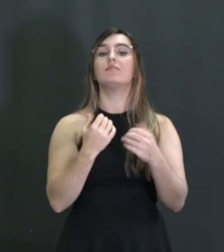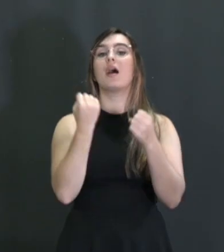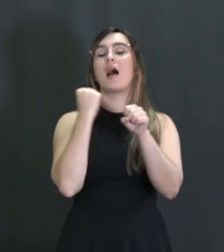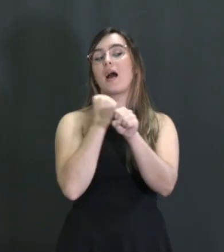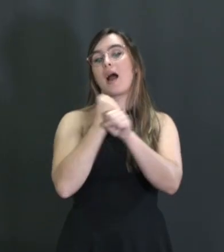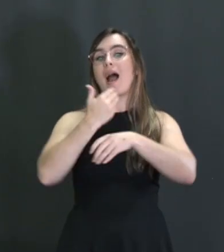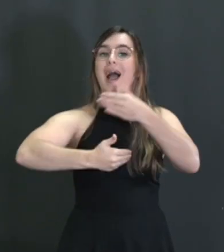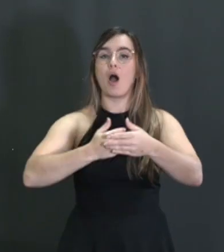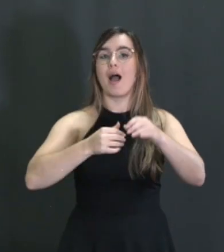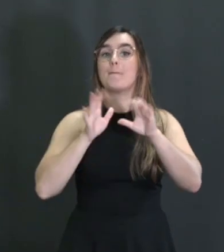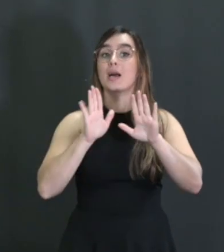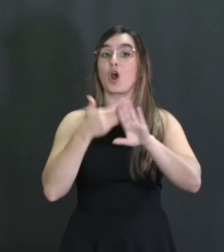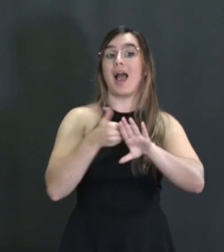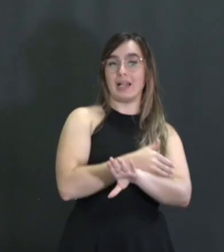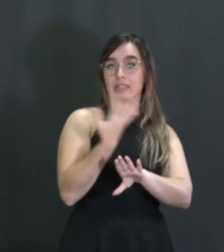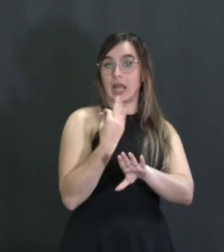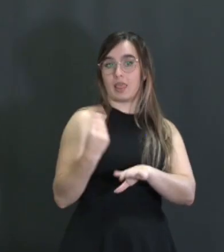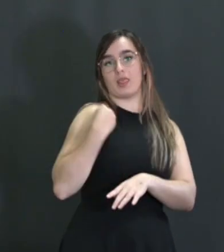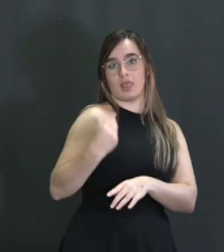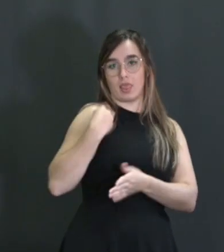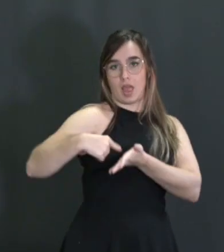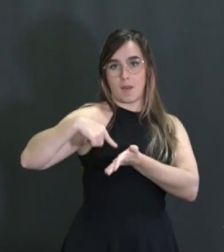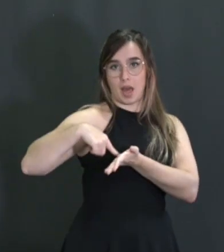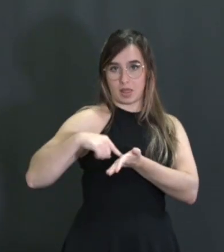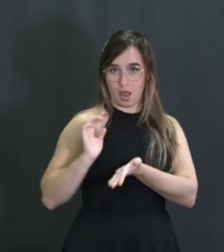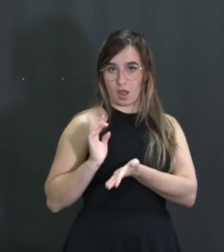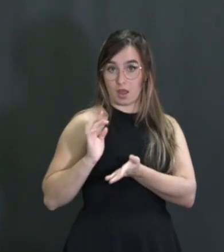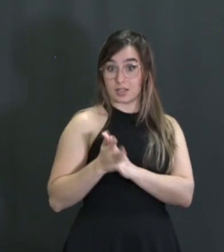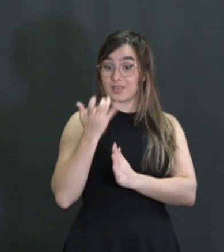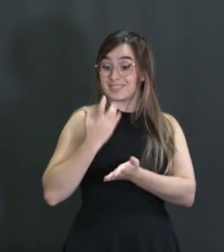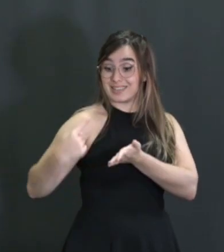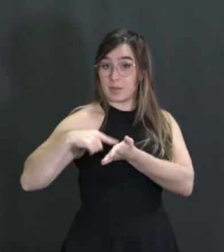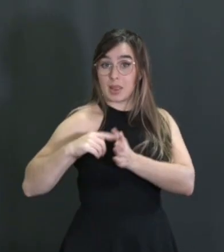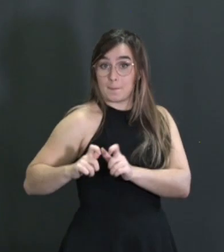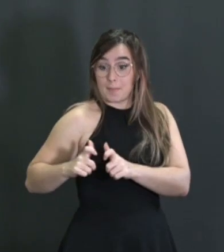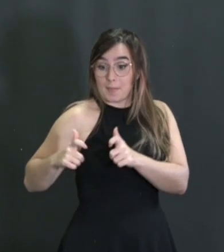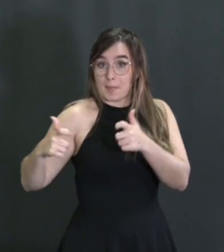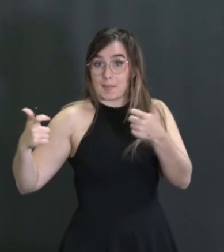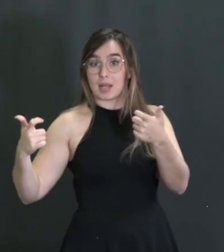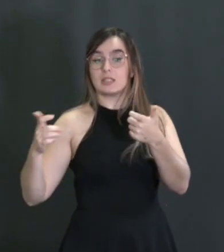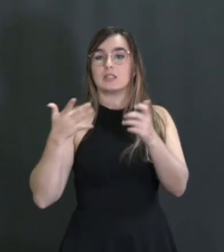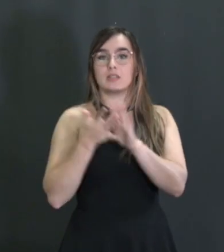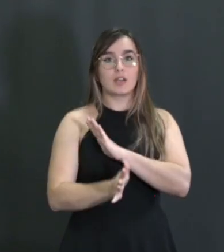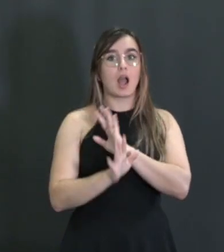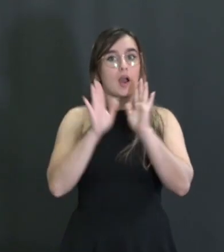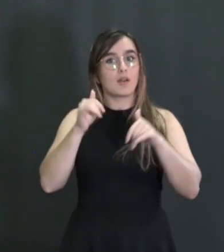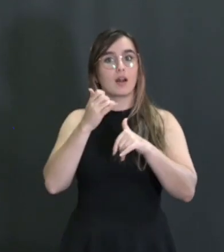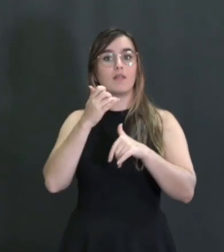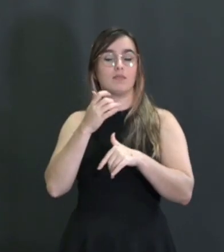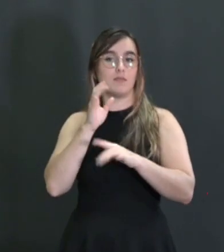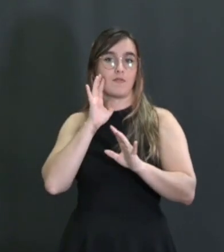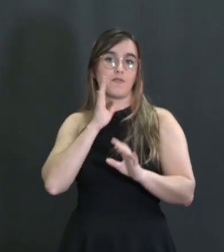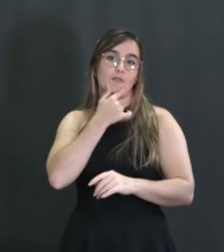más demanda haya, pues más fácil va a ser que esta sociedad y concretamente los poderes